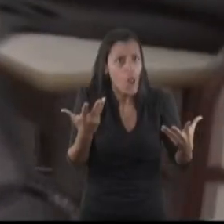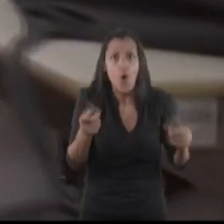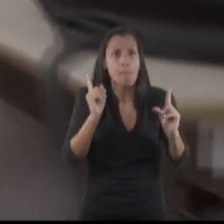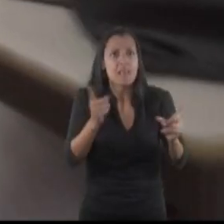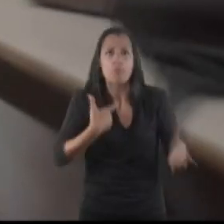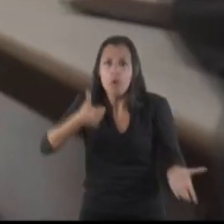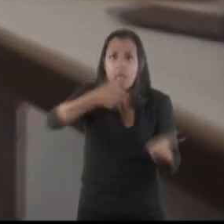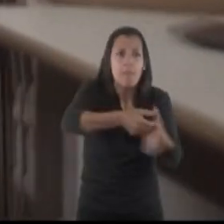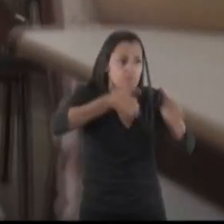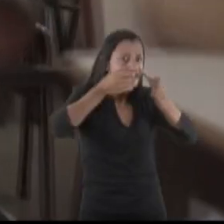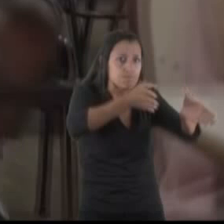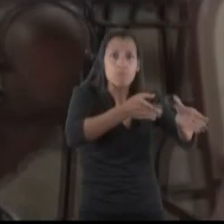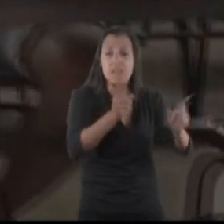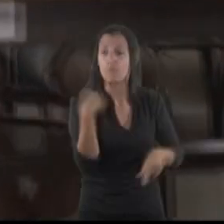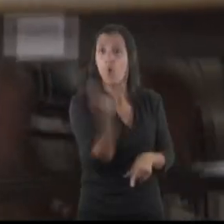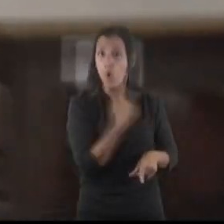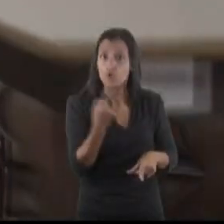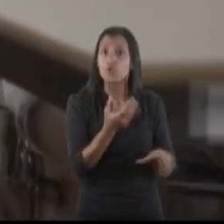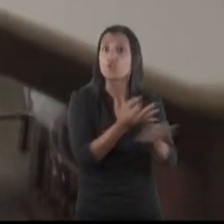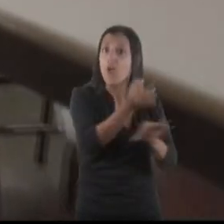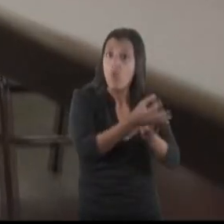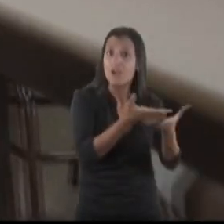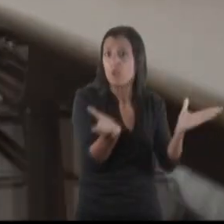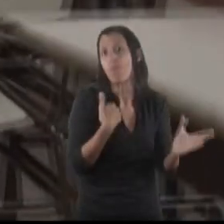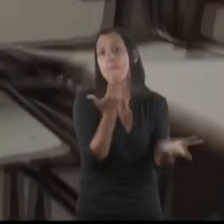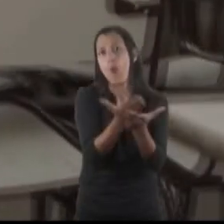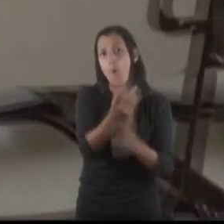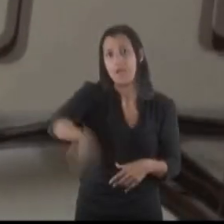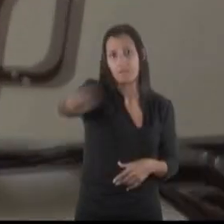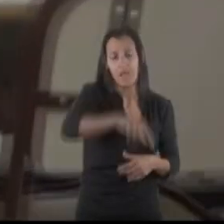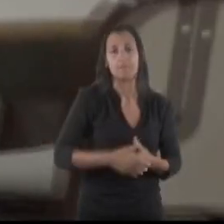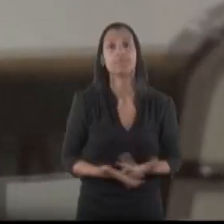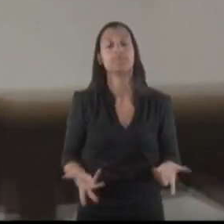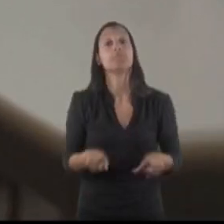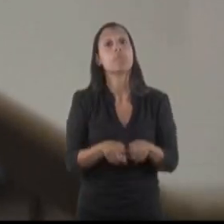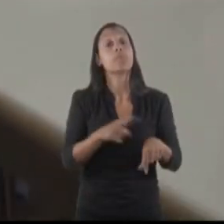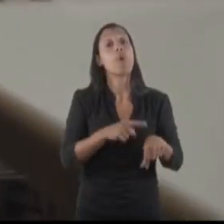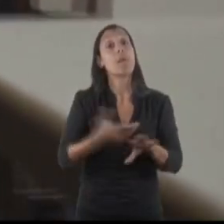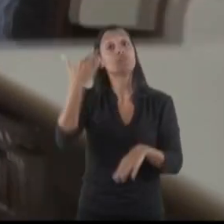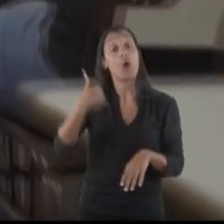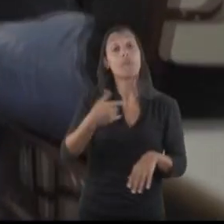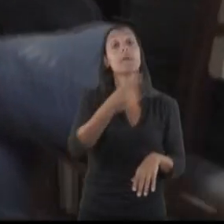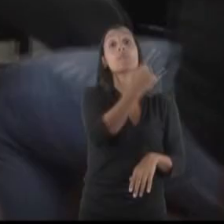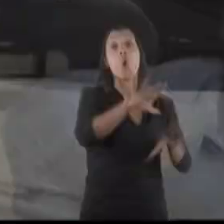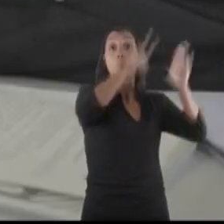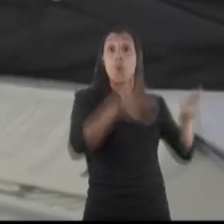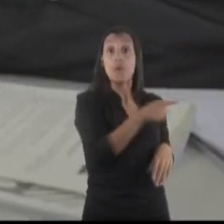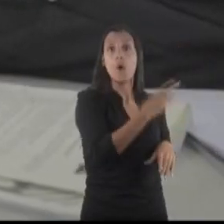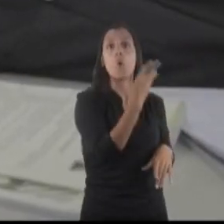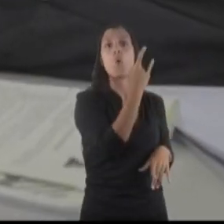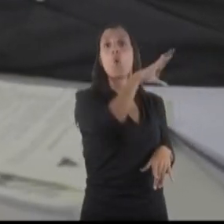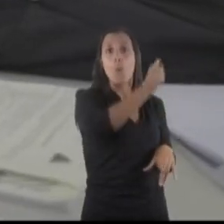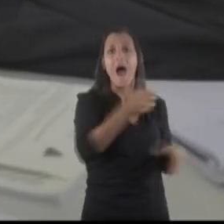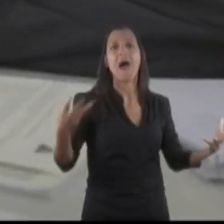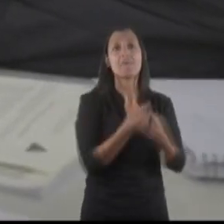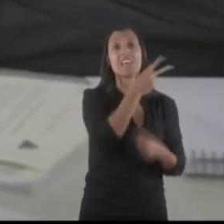y la inversión en el sentido que nosotros lo estamos proponiendo. Cuando la Universidad de Buenos Aires cumplió 200 años,